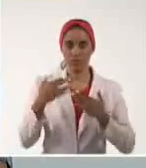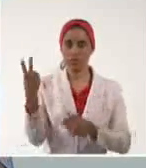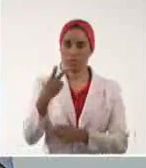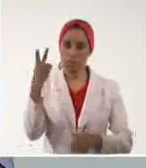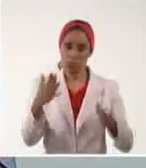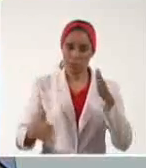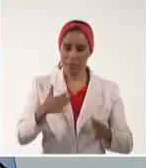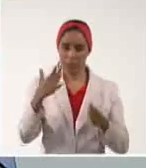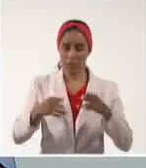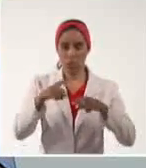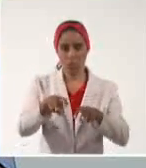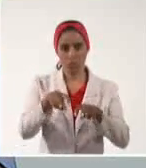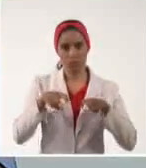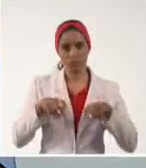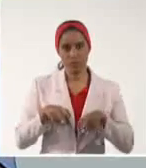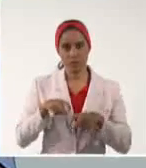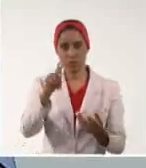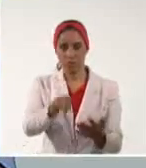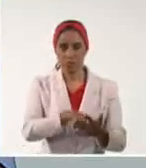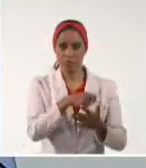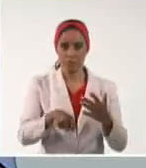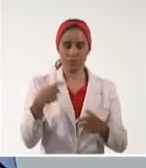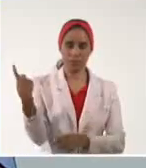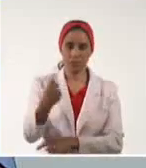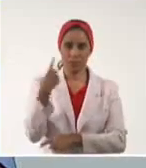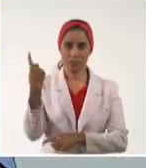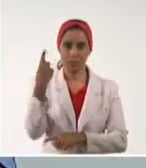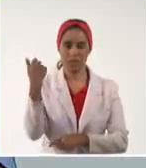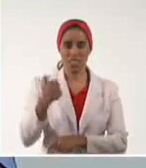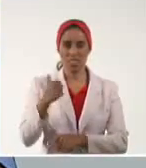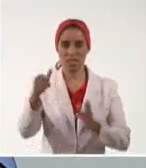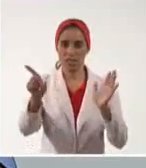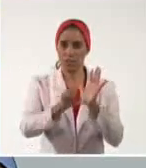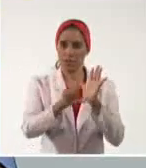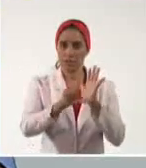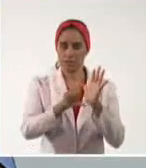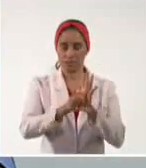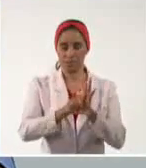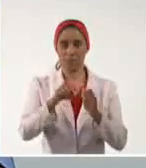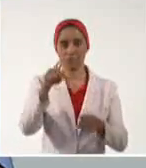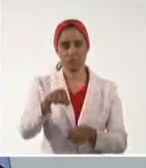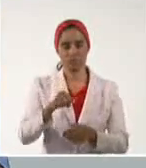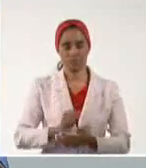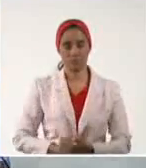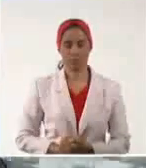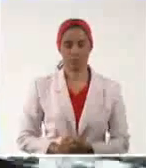periodo ordinario de sesiones de la 10ª legislatura de la Asamblea Nacional del Poder Popular.